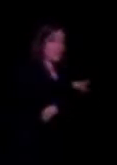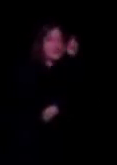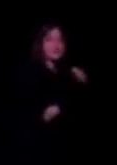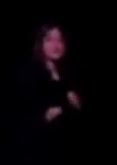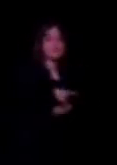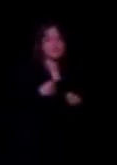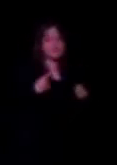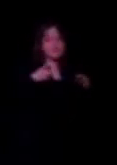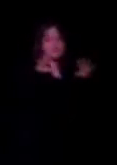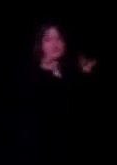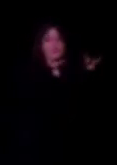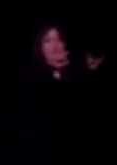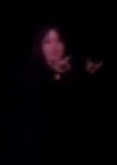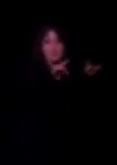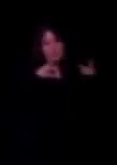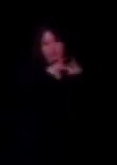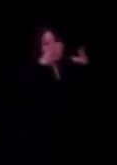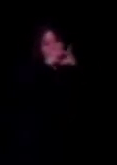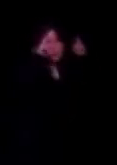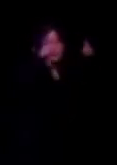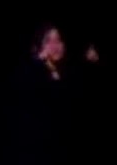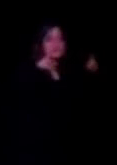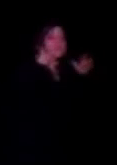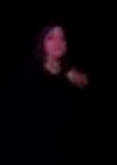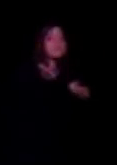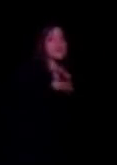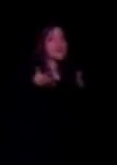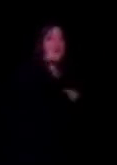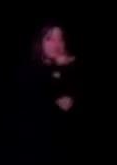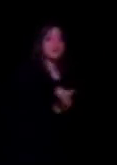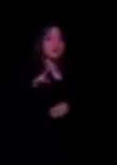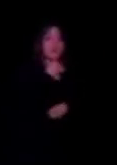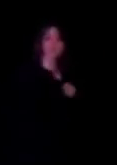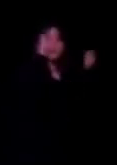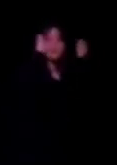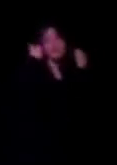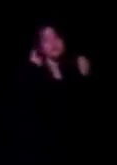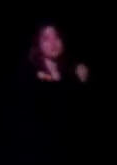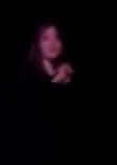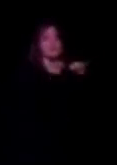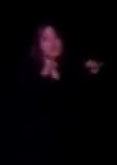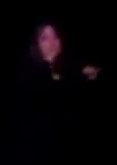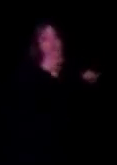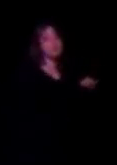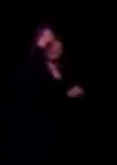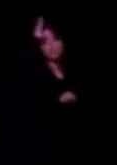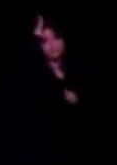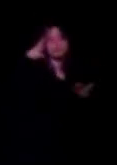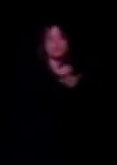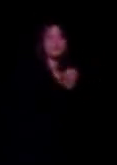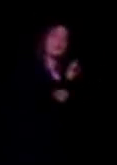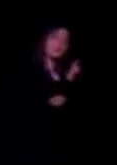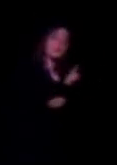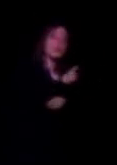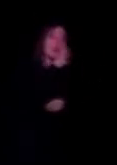no es un mundo estático uno no lo sabe todo ya es un mundo que va avanzando progresivamente y una velocidad